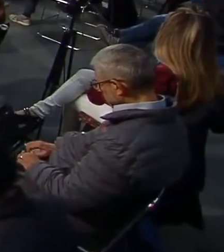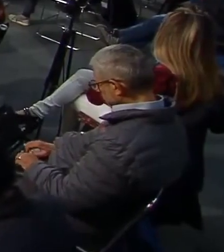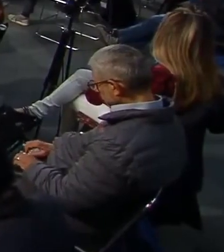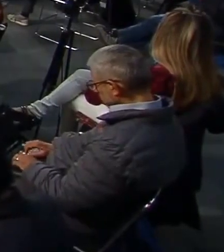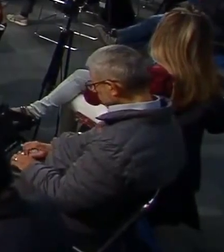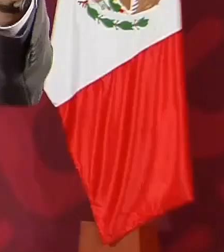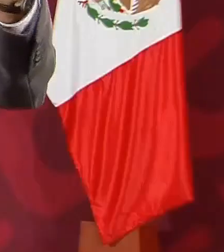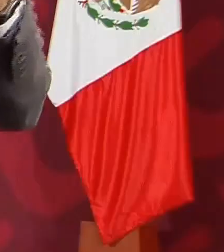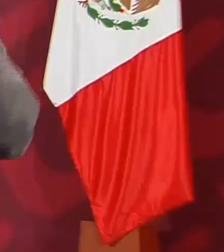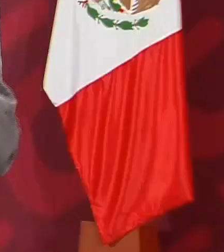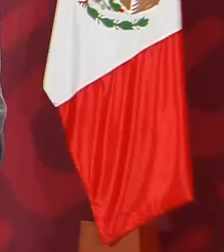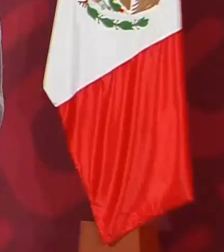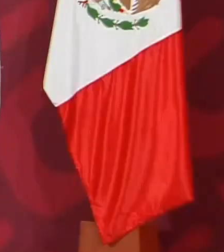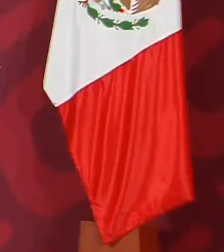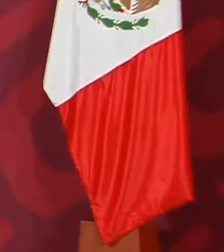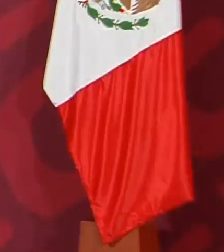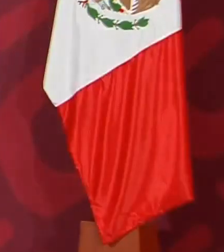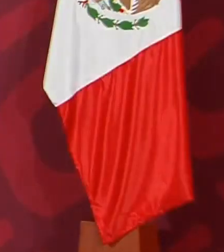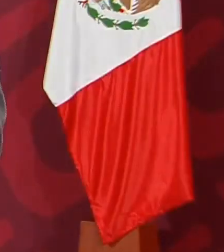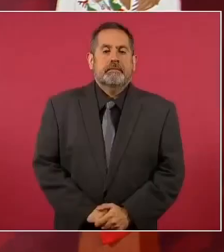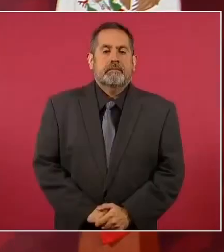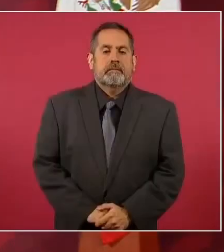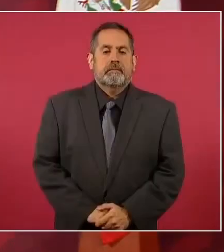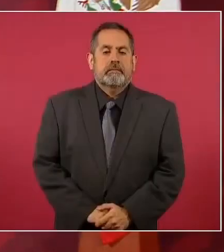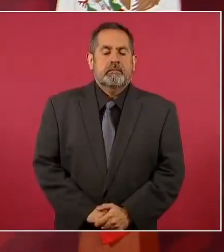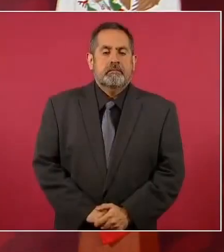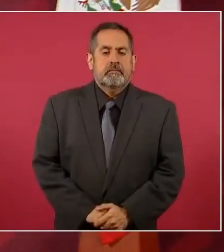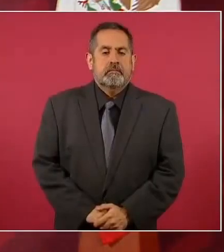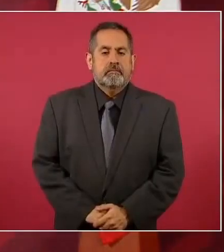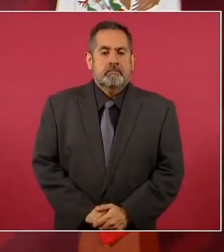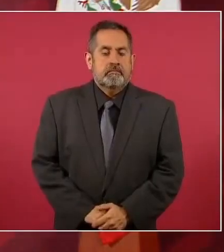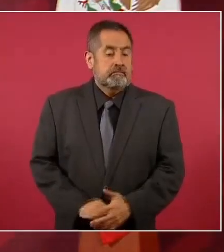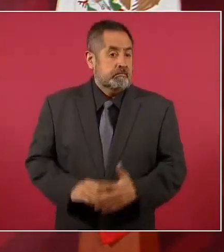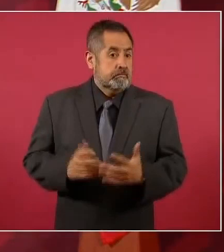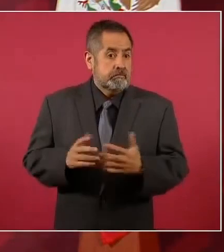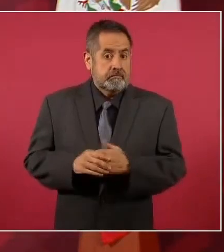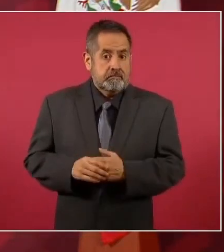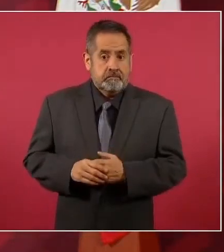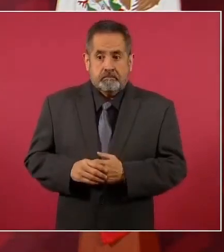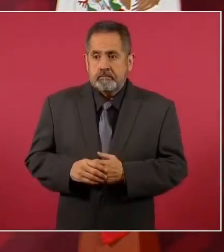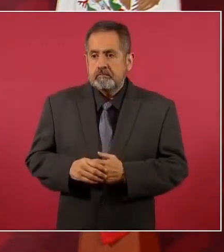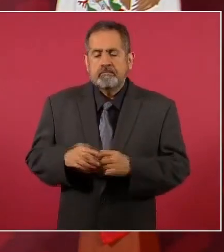sobre el comportamiento autoritario